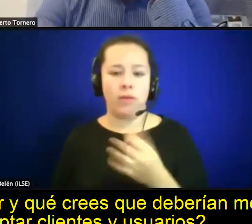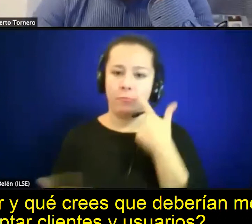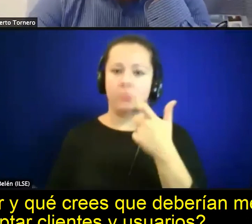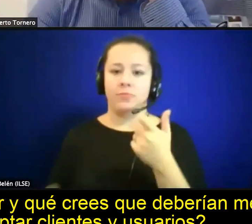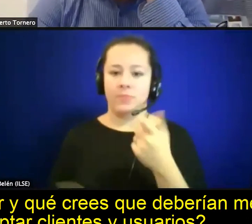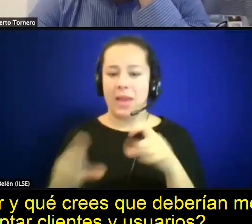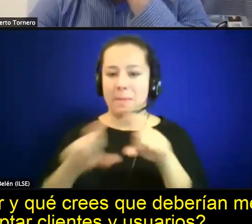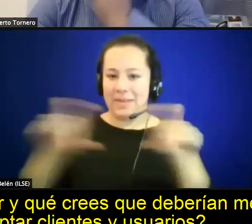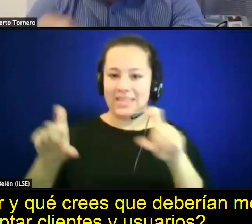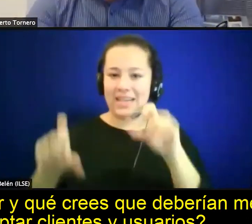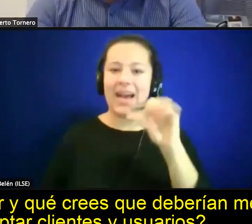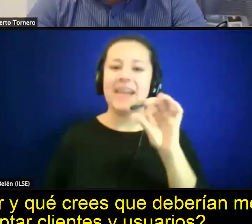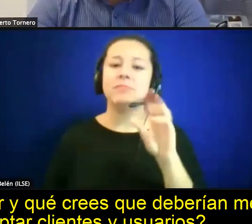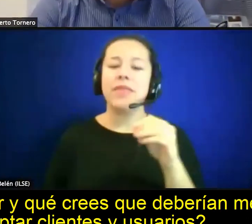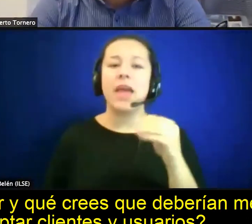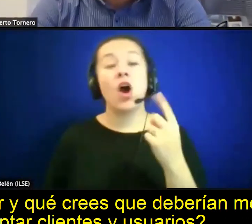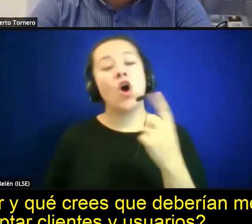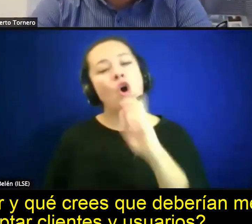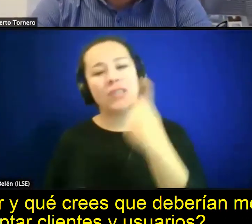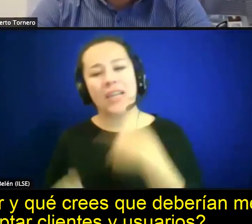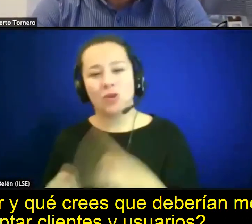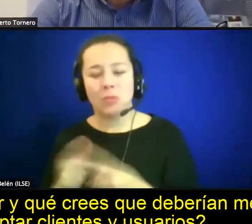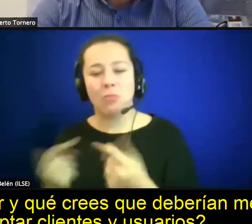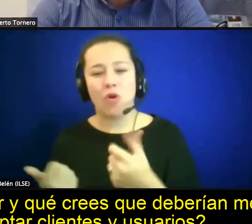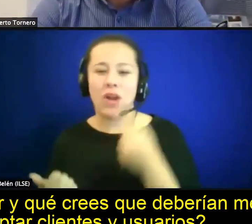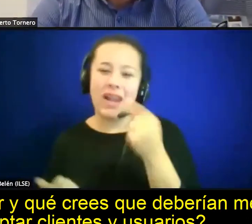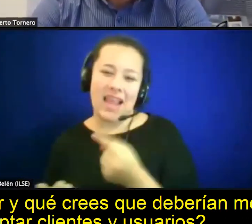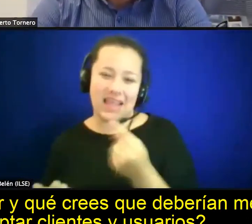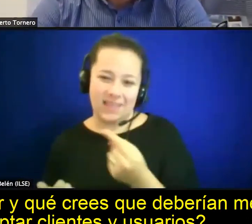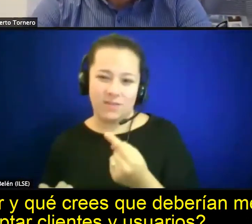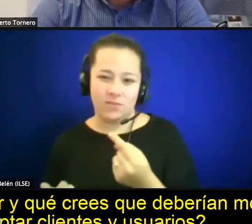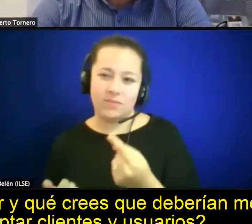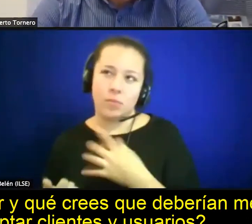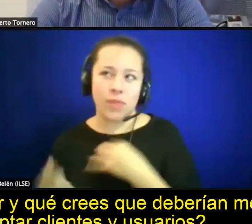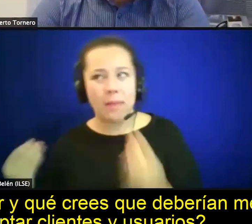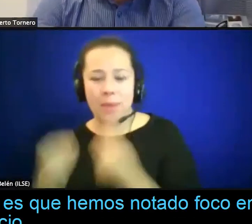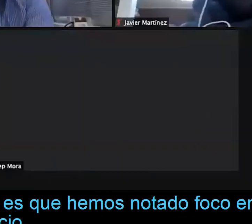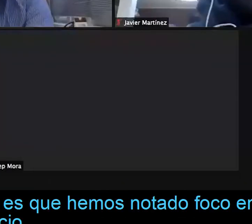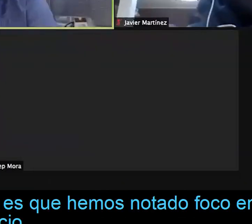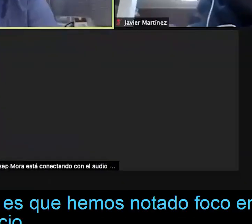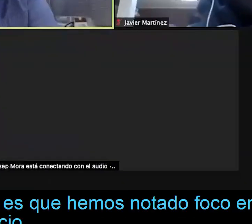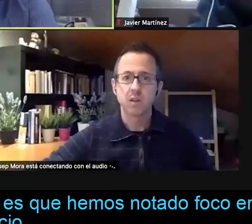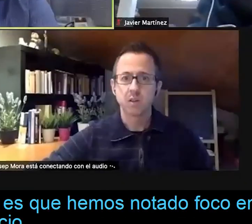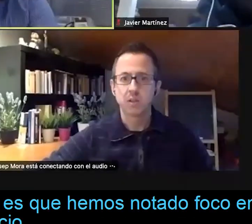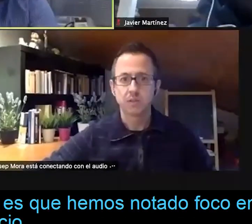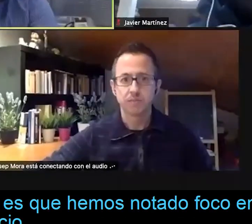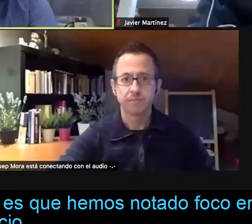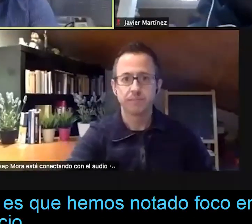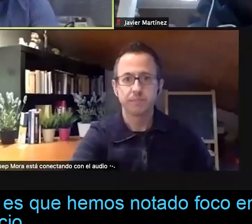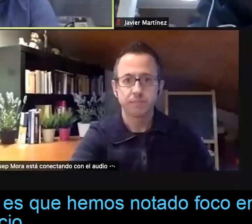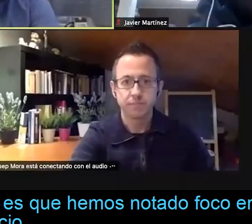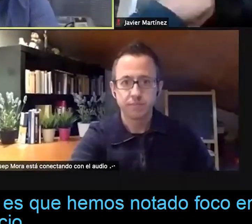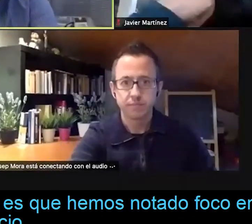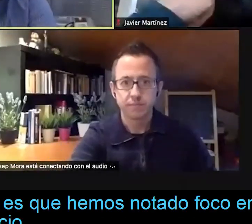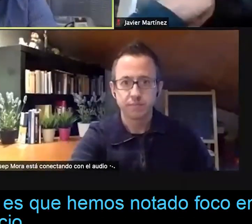que debería mejorar en cuanto a, sobre todo, a captar clientes y usuarios, ¿no? Pues el punto fuerte